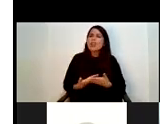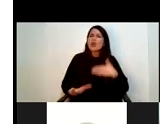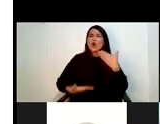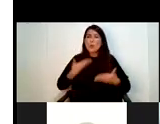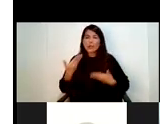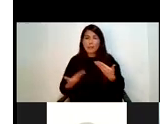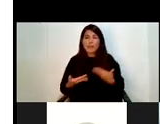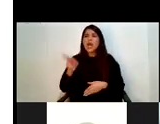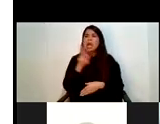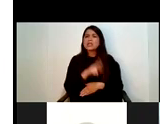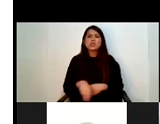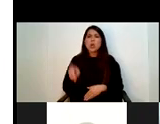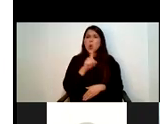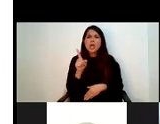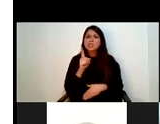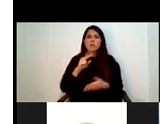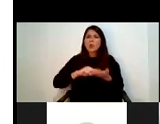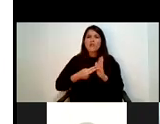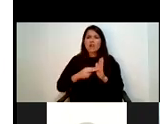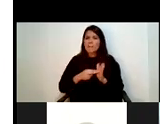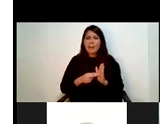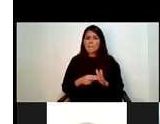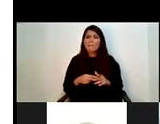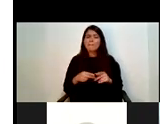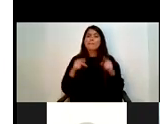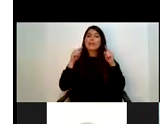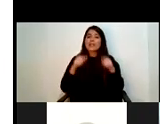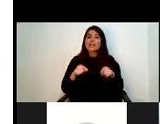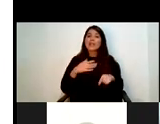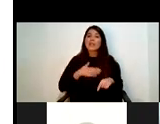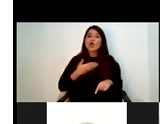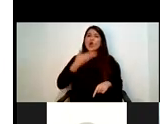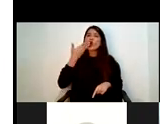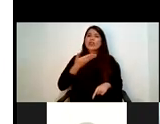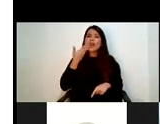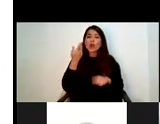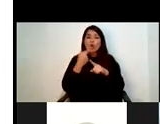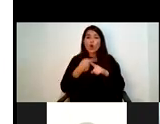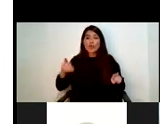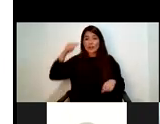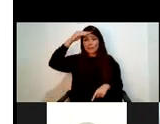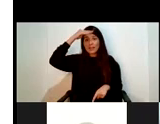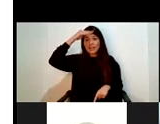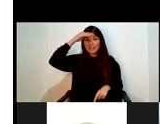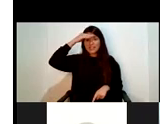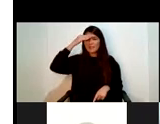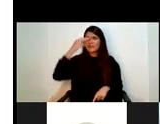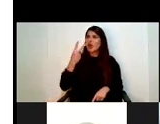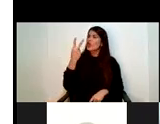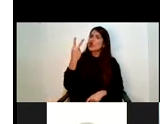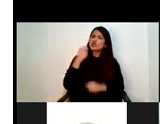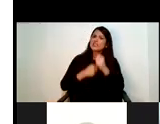un problema, y me gustaría acá contarles otra experiencia. Hace 2 años más o